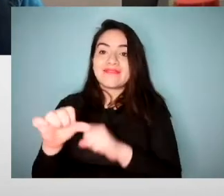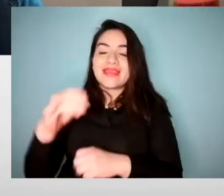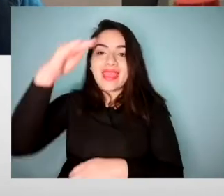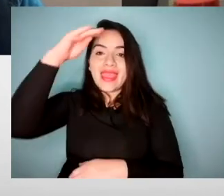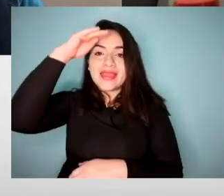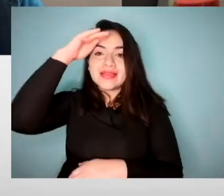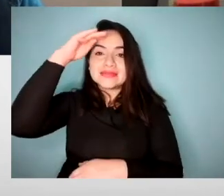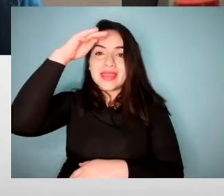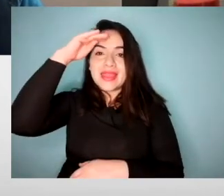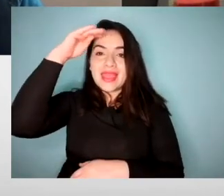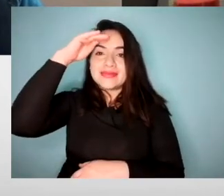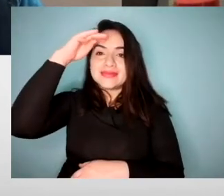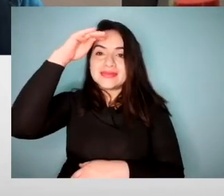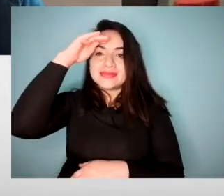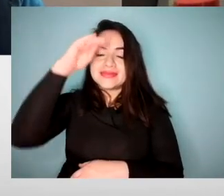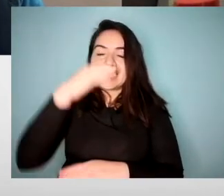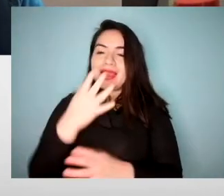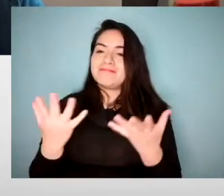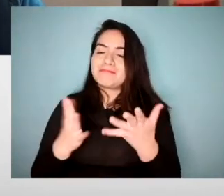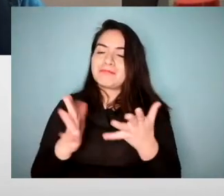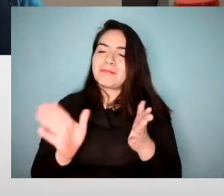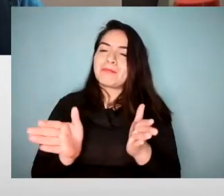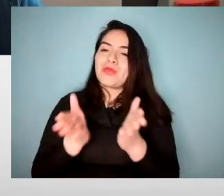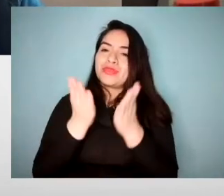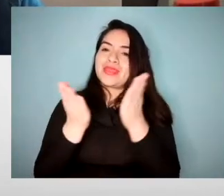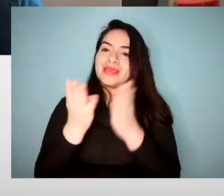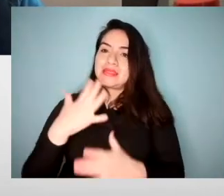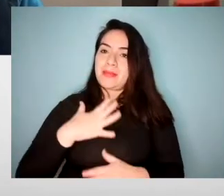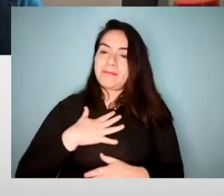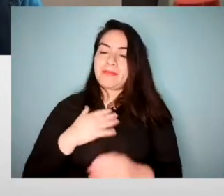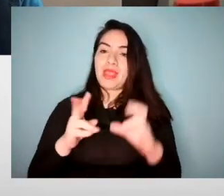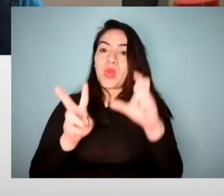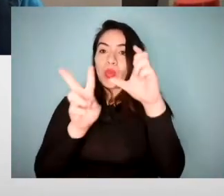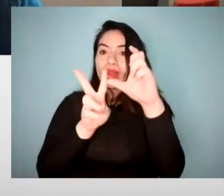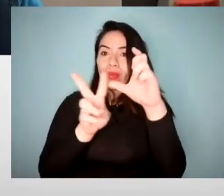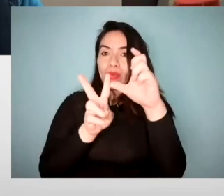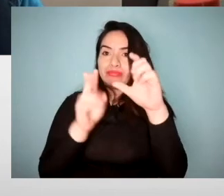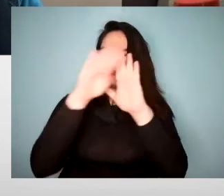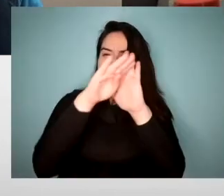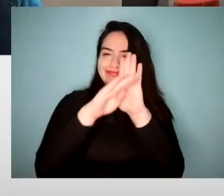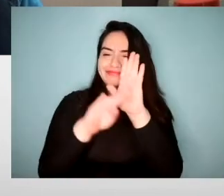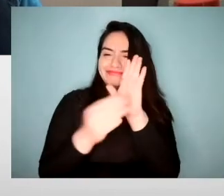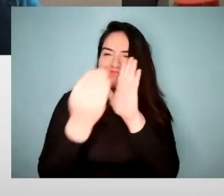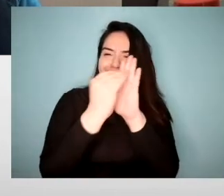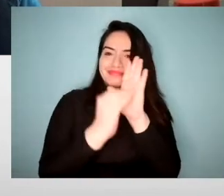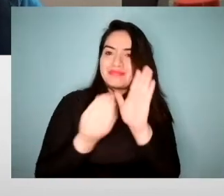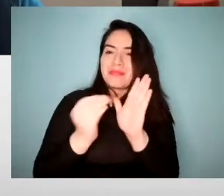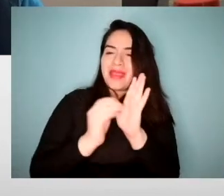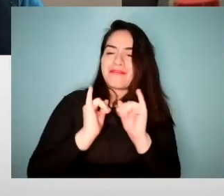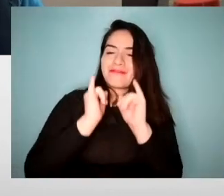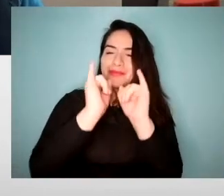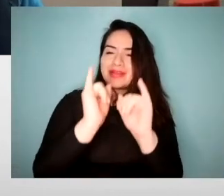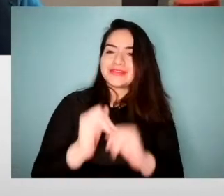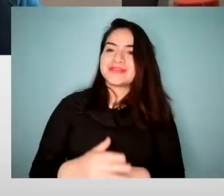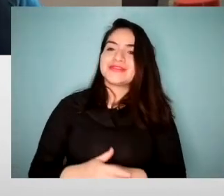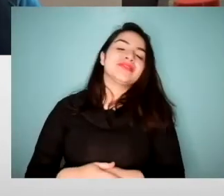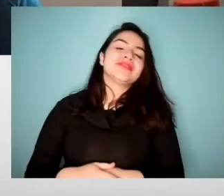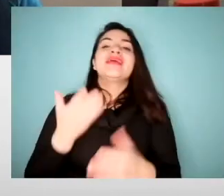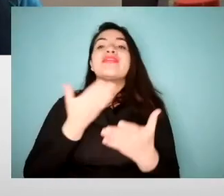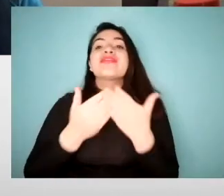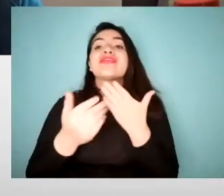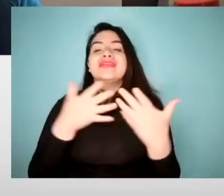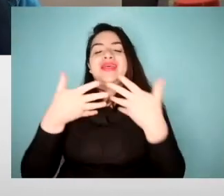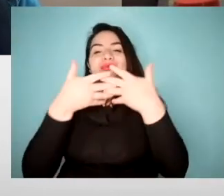experiencia que me hizo potenciar mi currículum estando en Estados Unidos. Considerando todas las facilidades que hay a